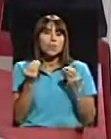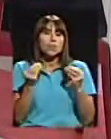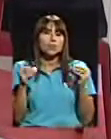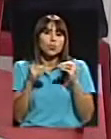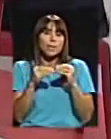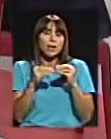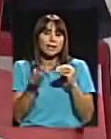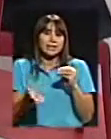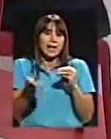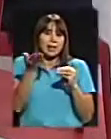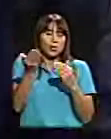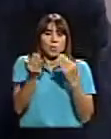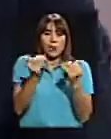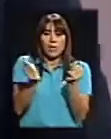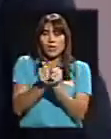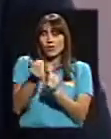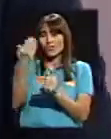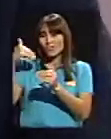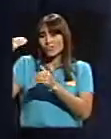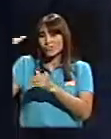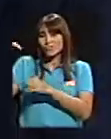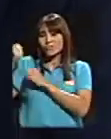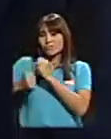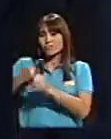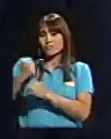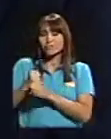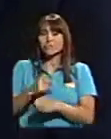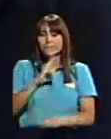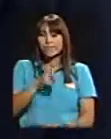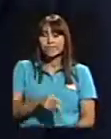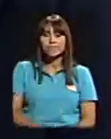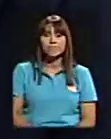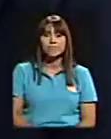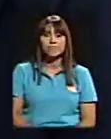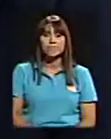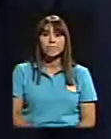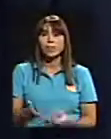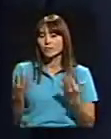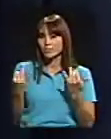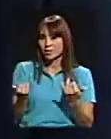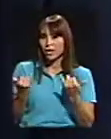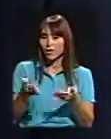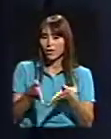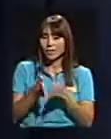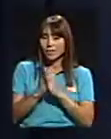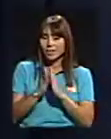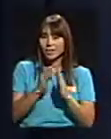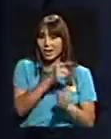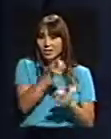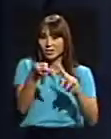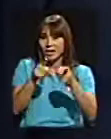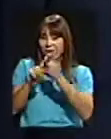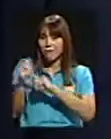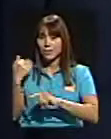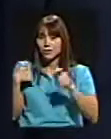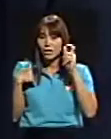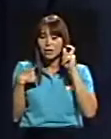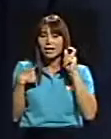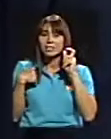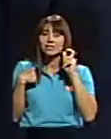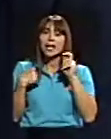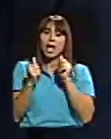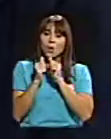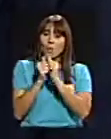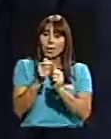lugar a dudas, ¿verdad? Y sin lugar a dudas, le vamos a pedir a las amigas y amigos que nos acompañen